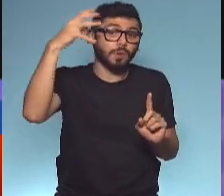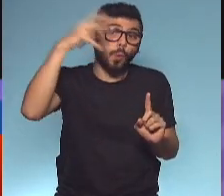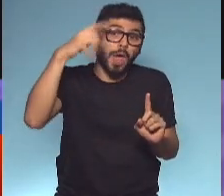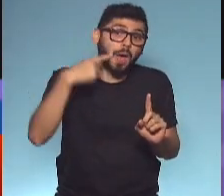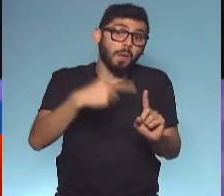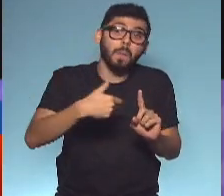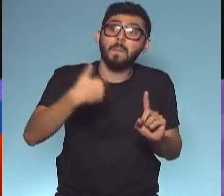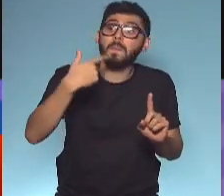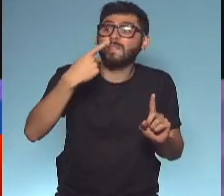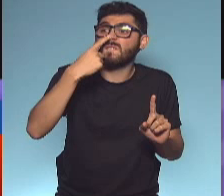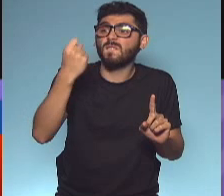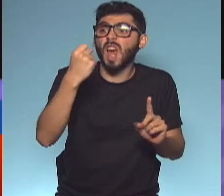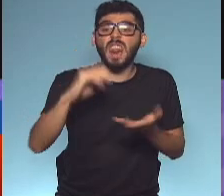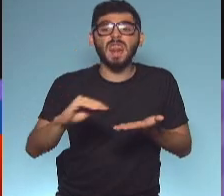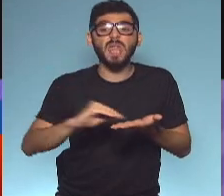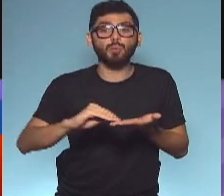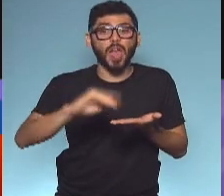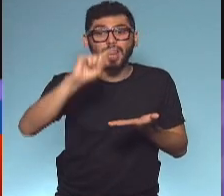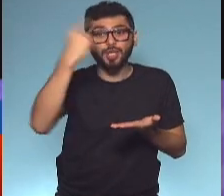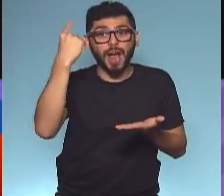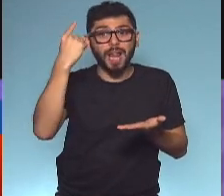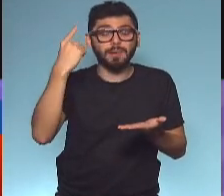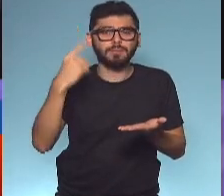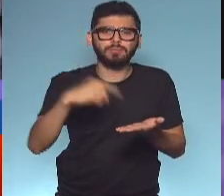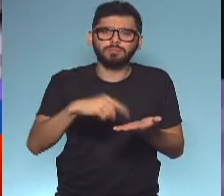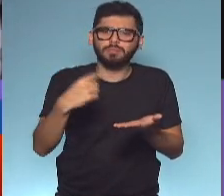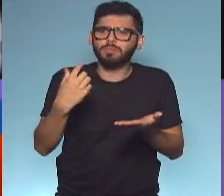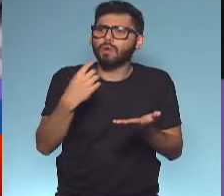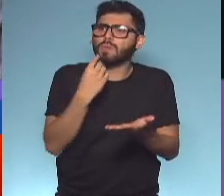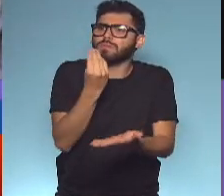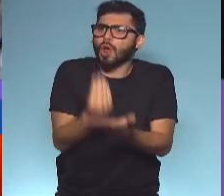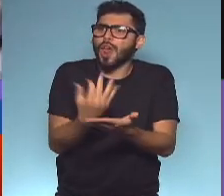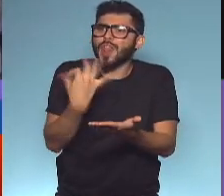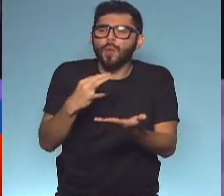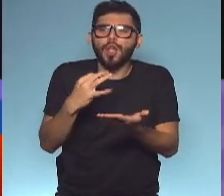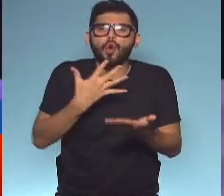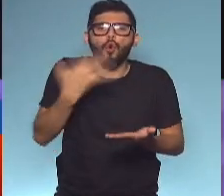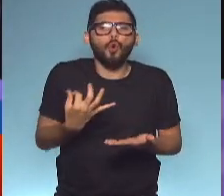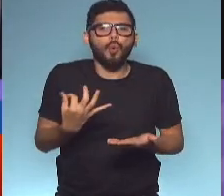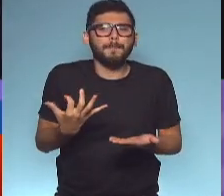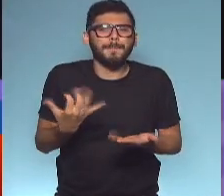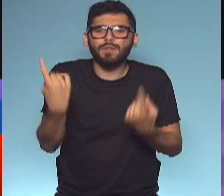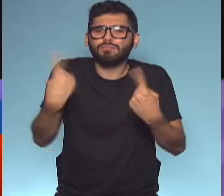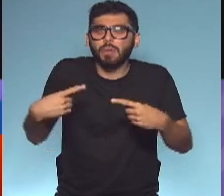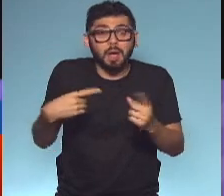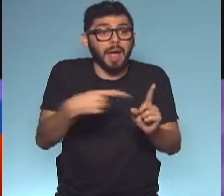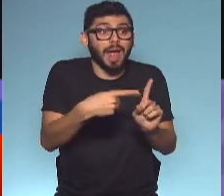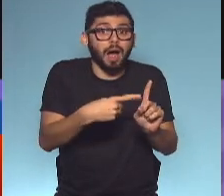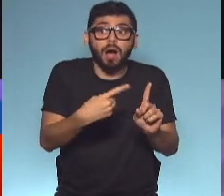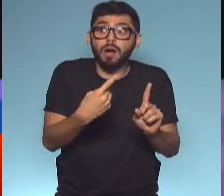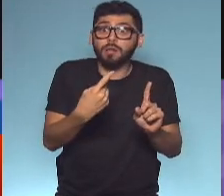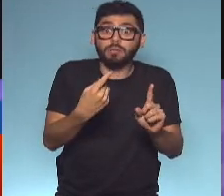diputada nacional, tiene que cumplir con algunos requisitos fundamentales? Y ella se expresó